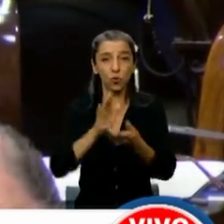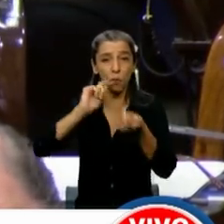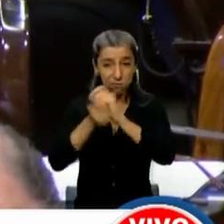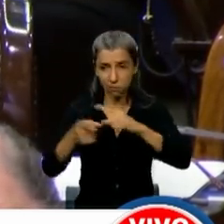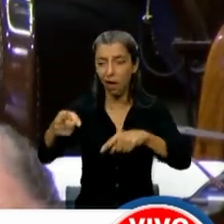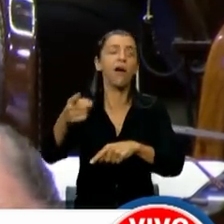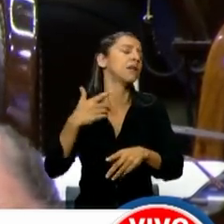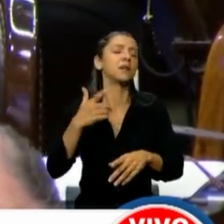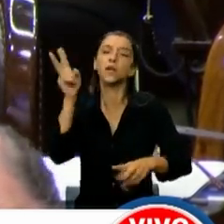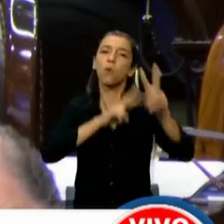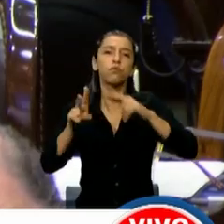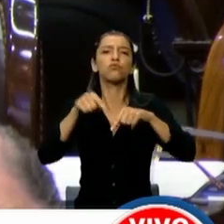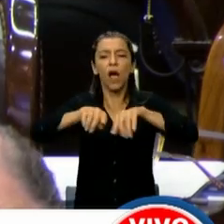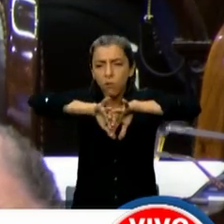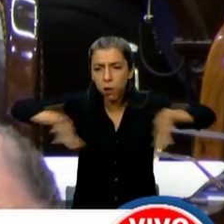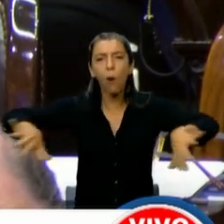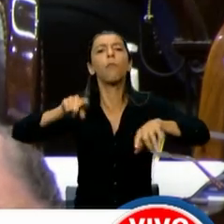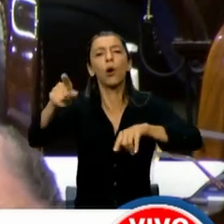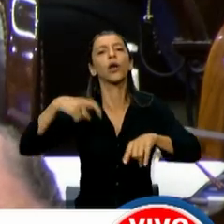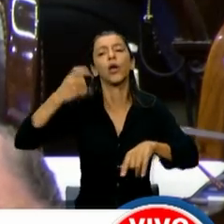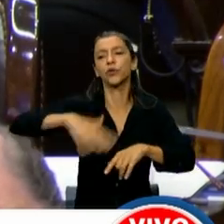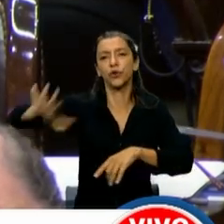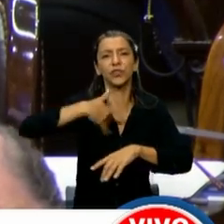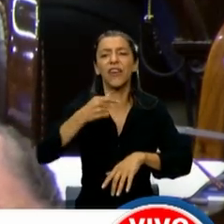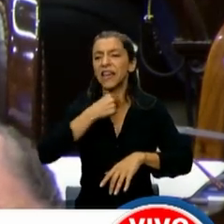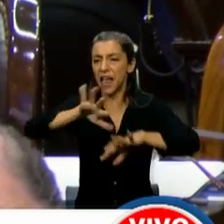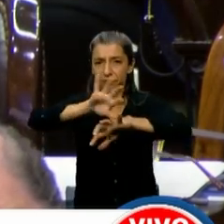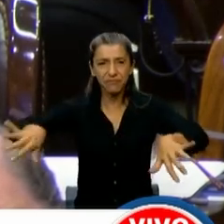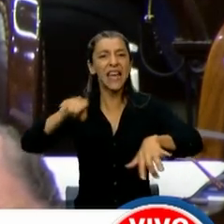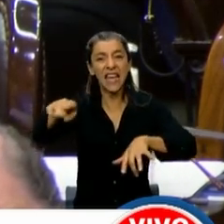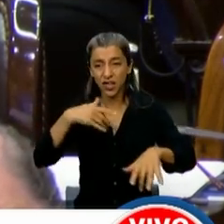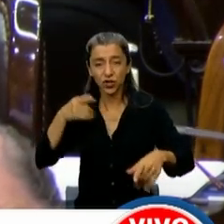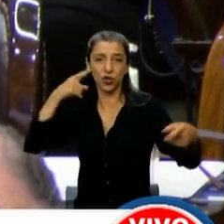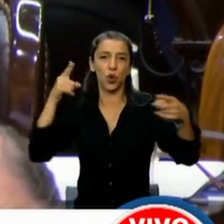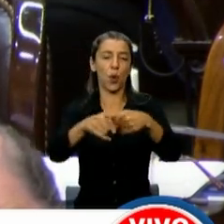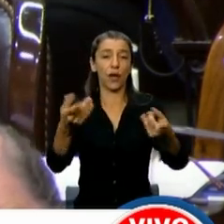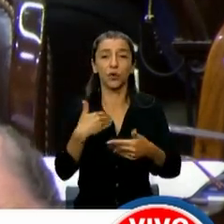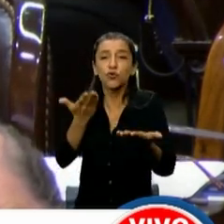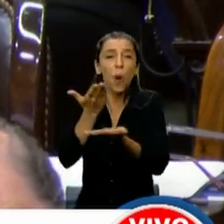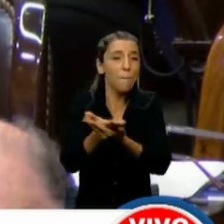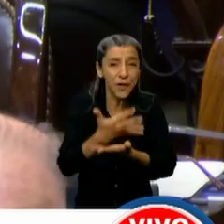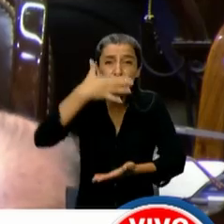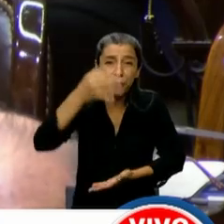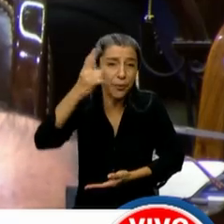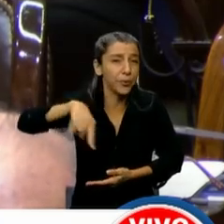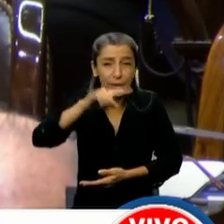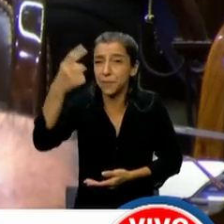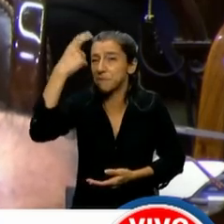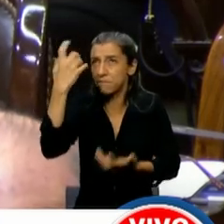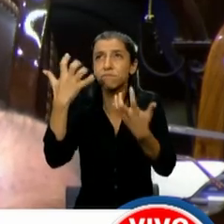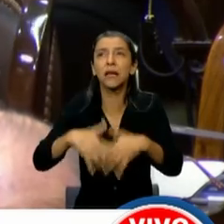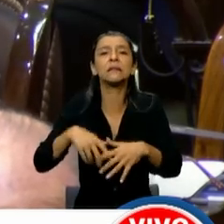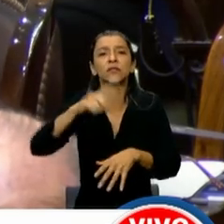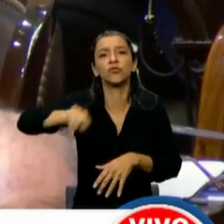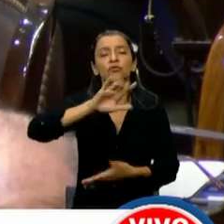quiebre porque lo que buscan enfrentar más a la sociedad argentina yo la verdad lo que le pido es que recoger en su posición